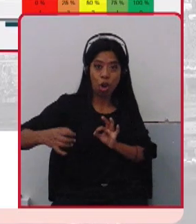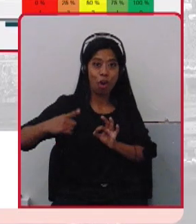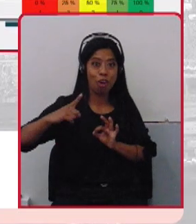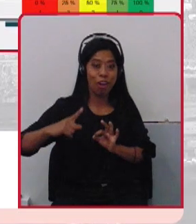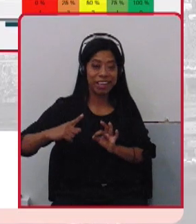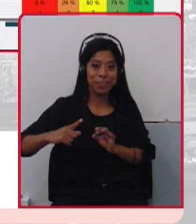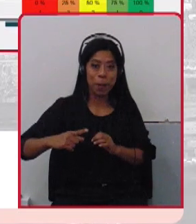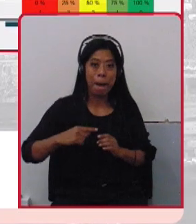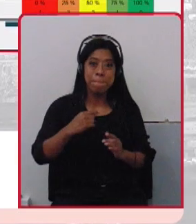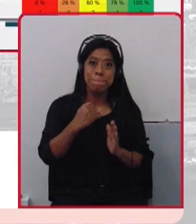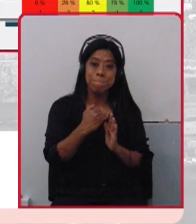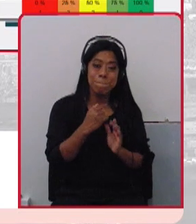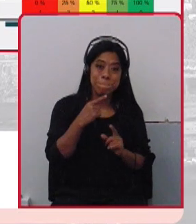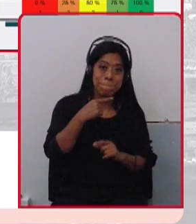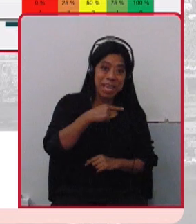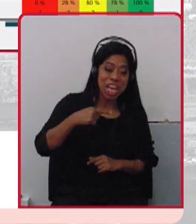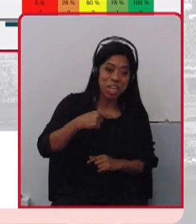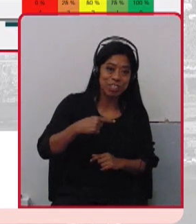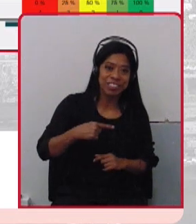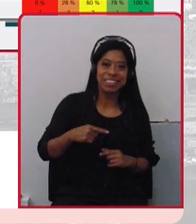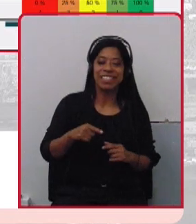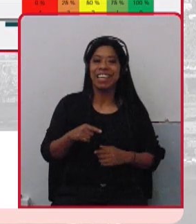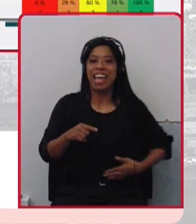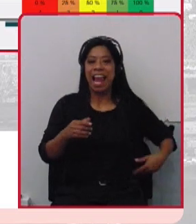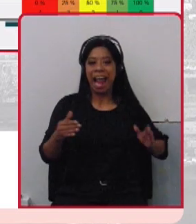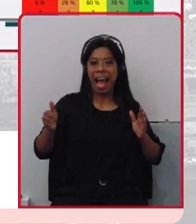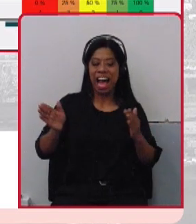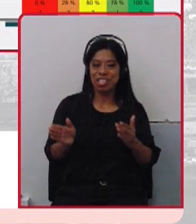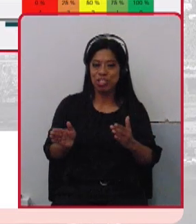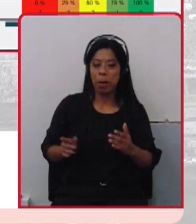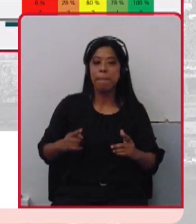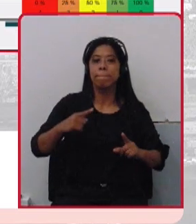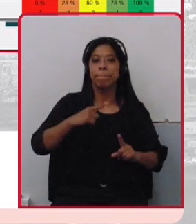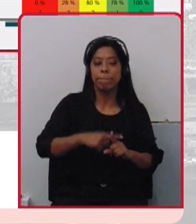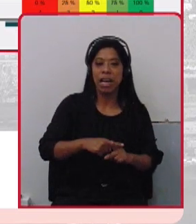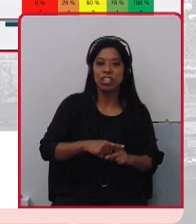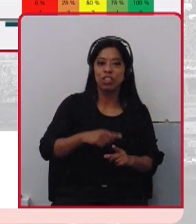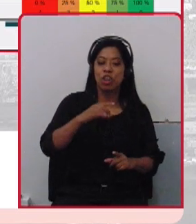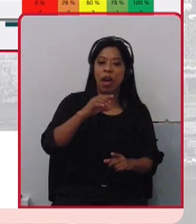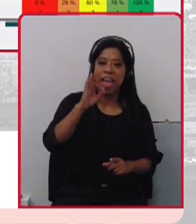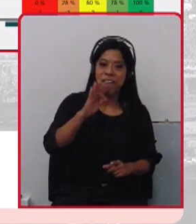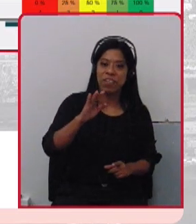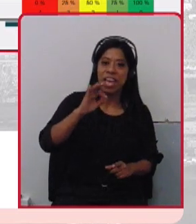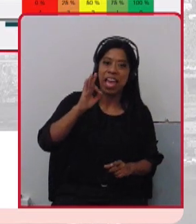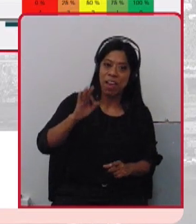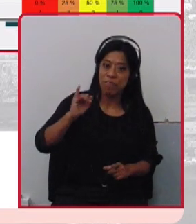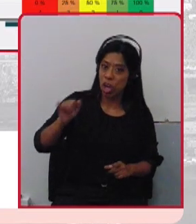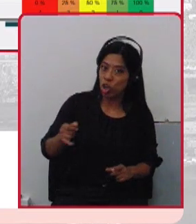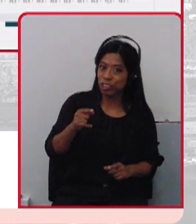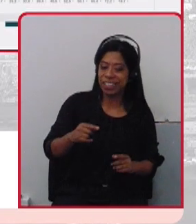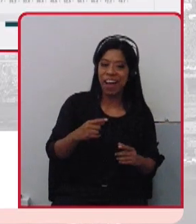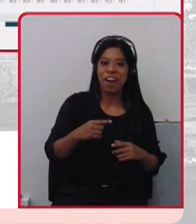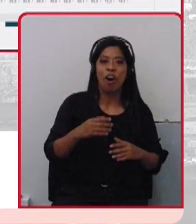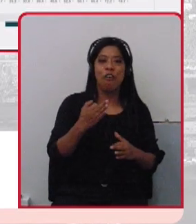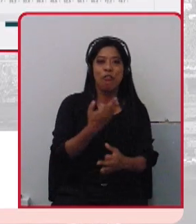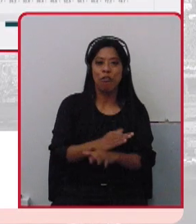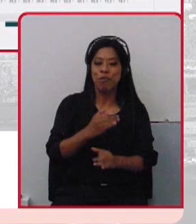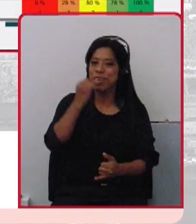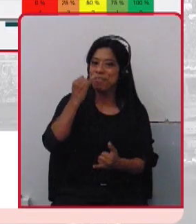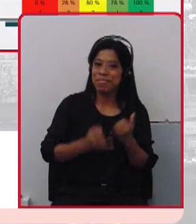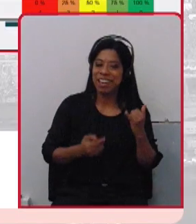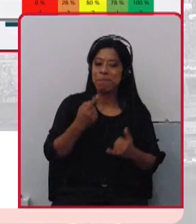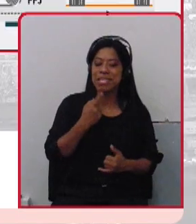pala menos el ancho del camión por el porcentaje de aproximación crítica más la constante FFJ, esa es la fórmula final. Me